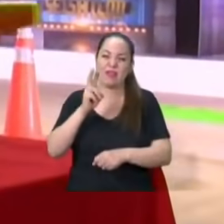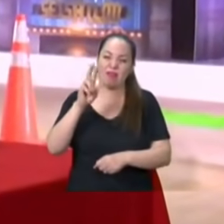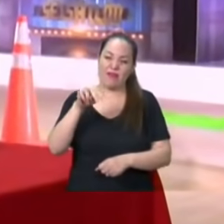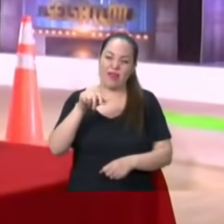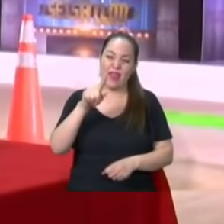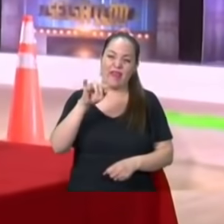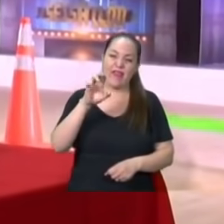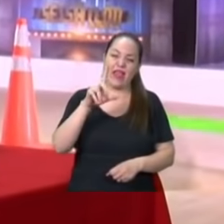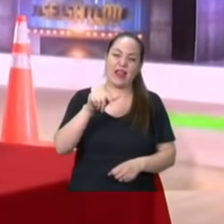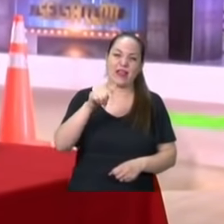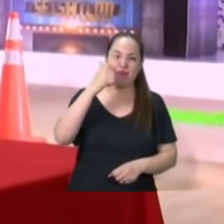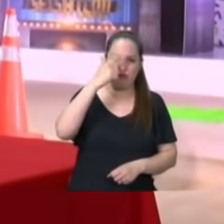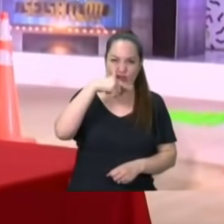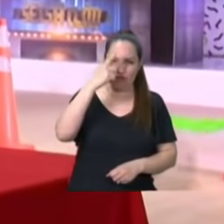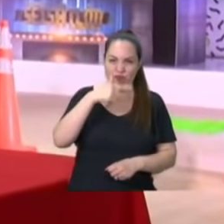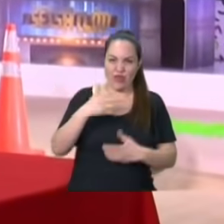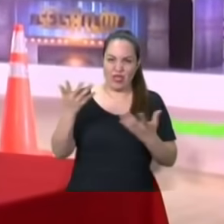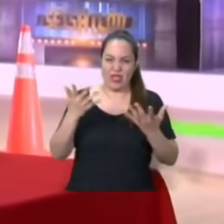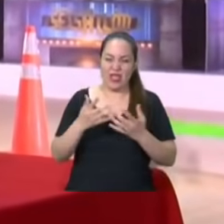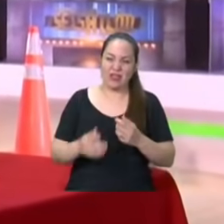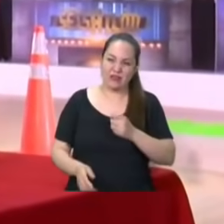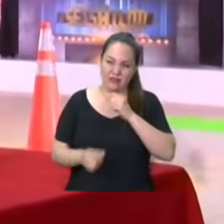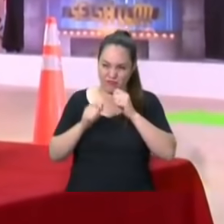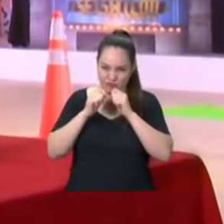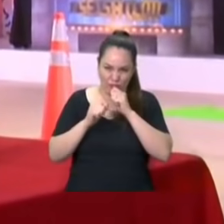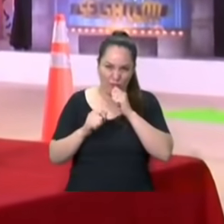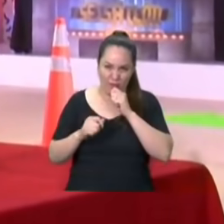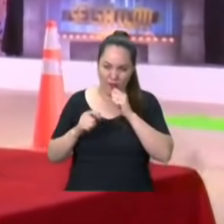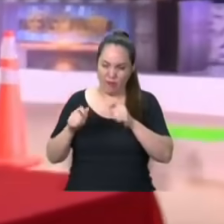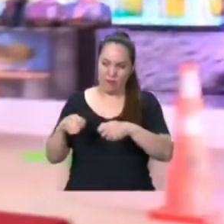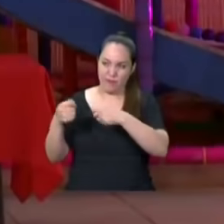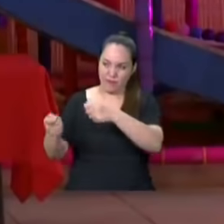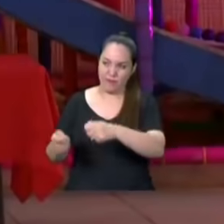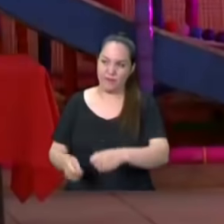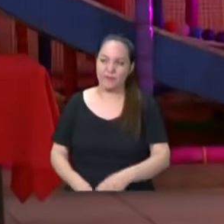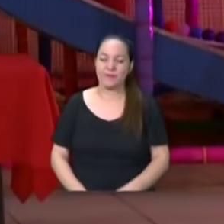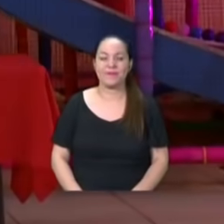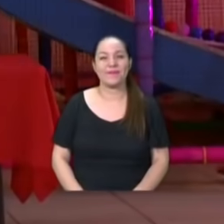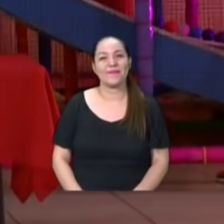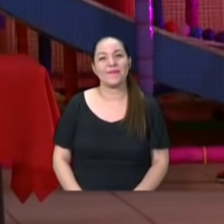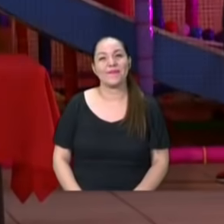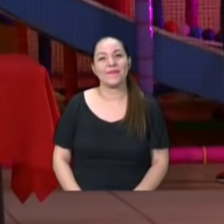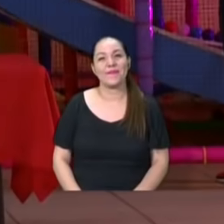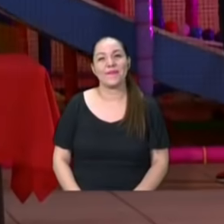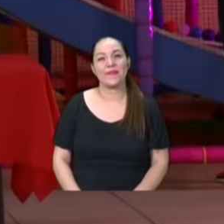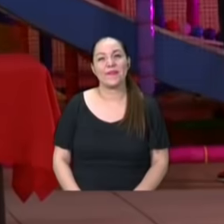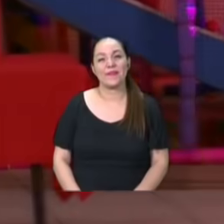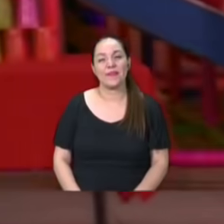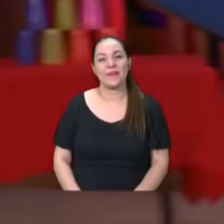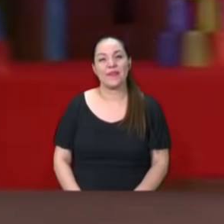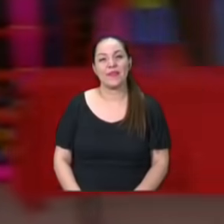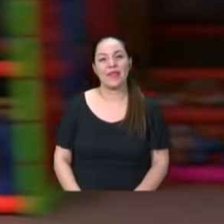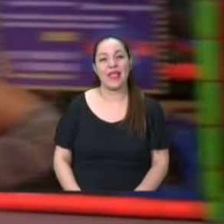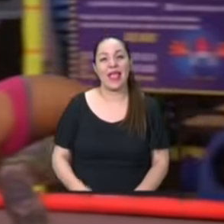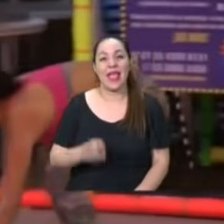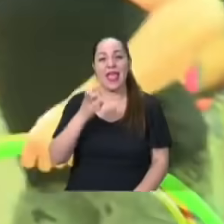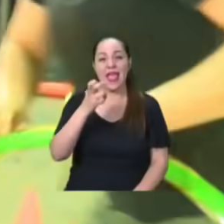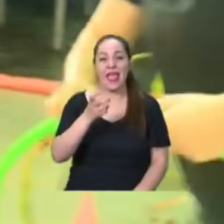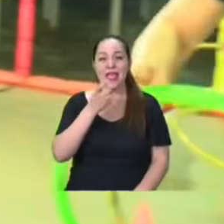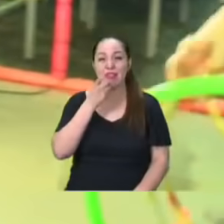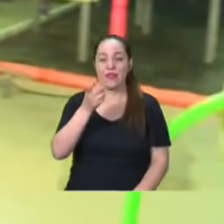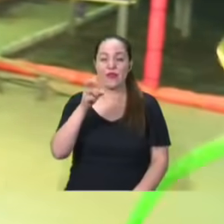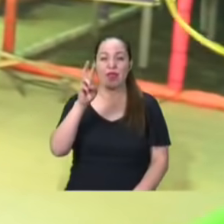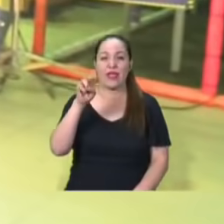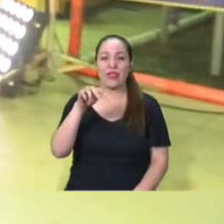Julio César, Julio César Chávez. ¡Ahora! ¡Camino! ¡Qué agilidad lo hizo Natalie! ¡Ahora con los aros! ¡Hay que cruzar esos